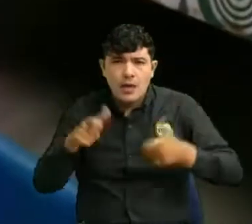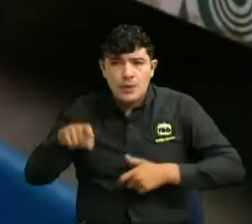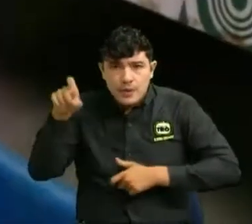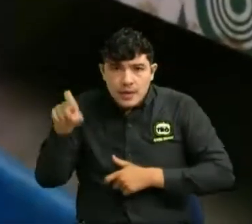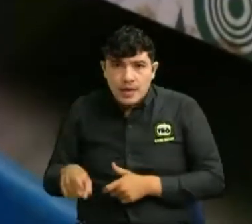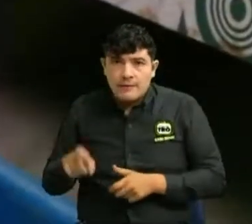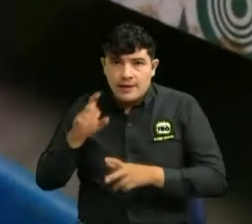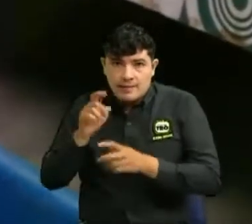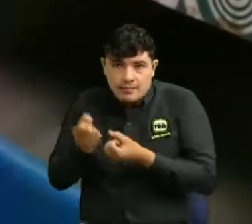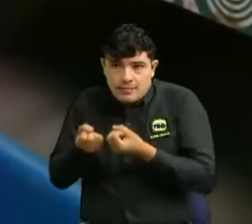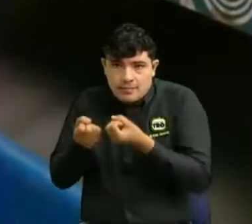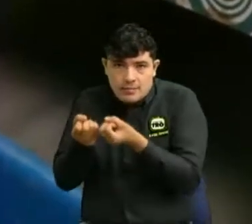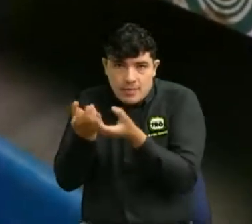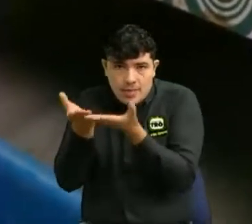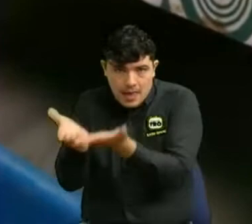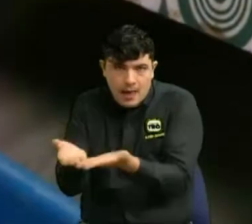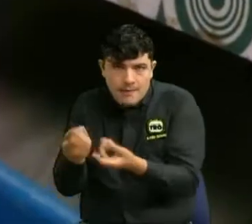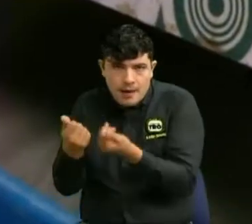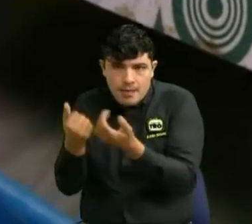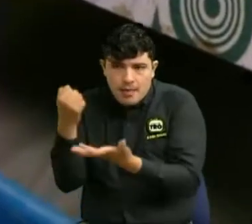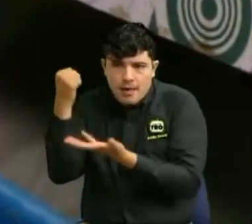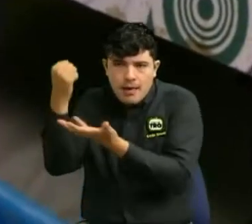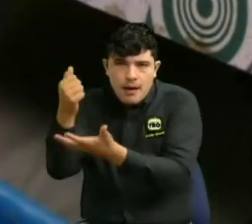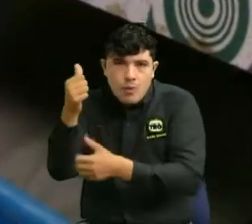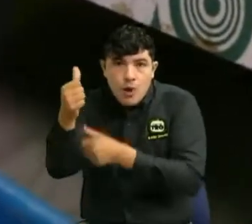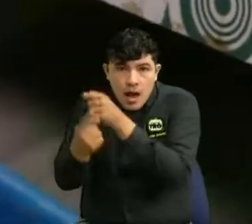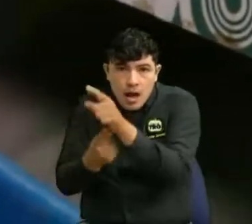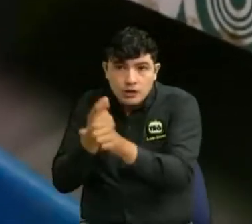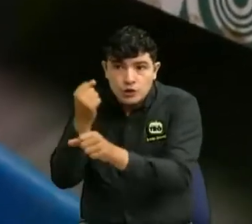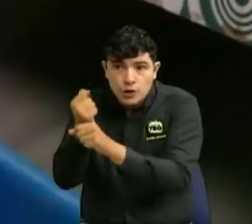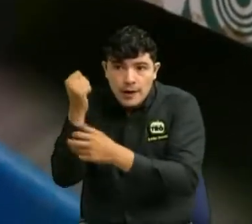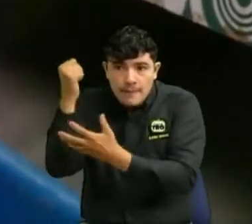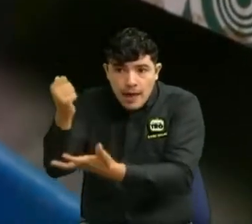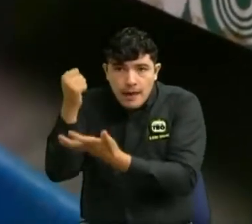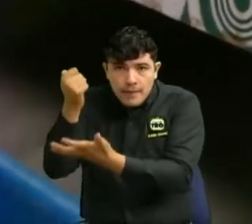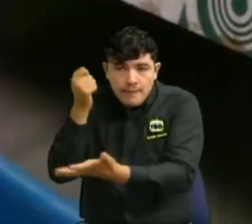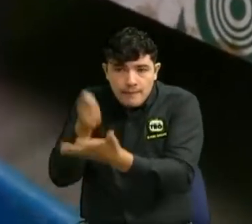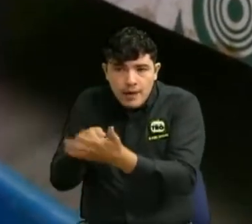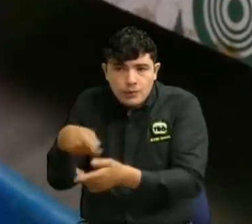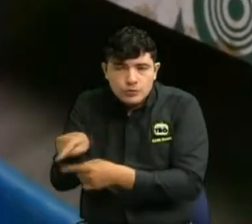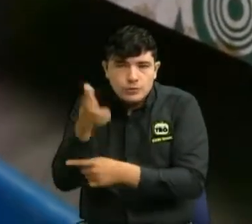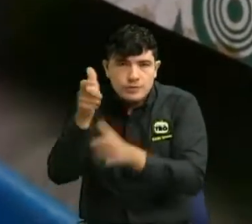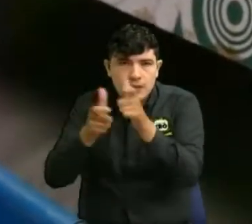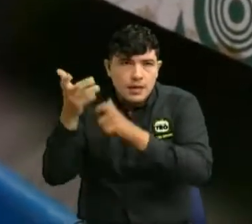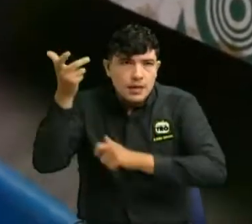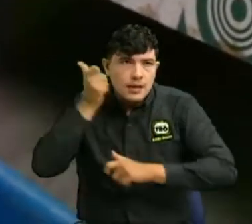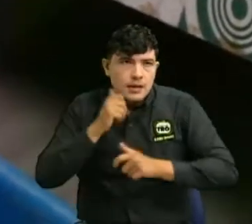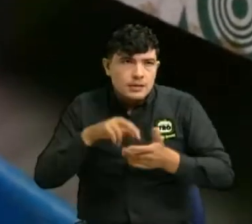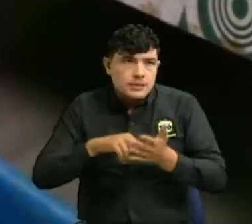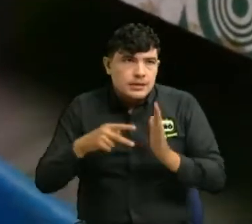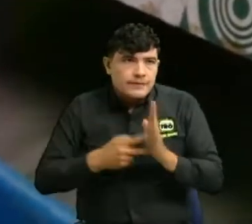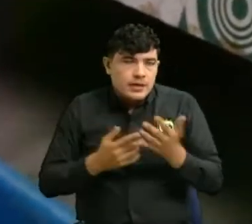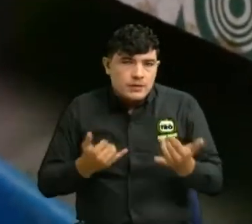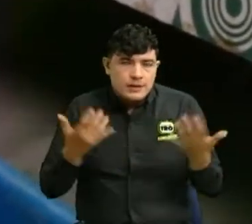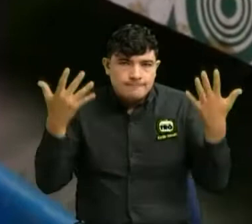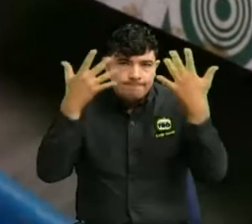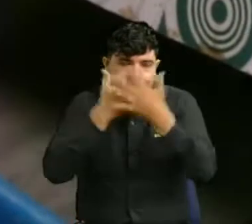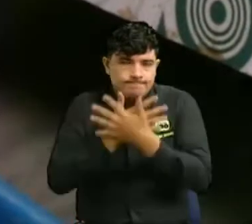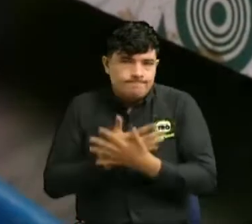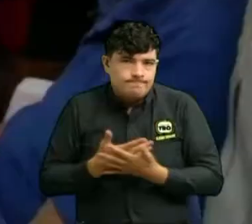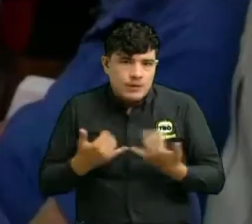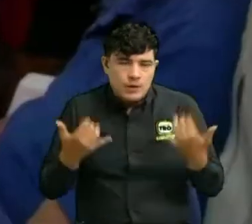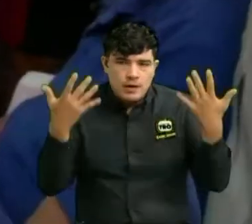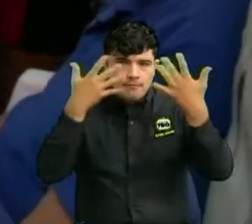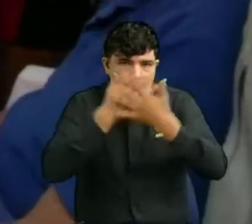asignar unas partidas presupuestales anuales para el pago de esos pensionados, estamos frente a una confusión de recursos,